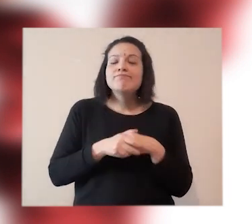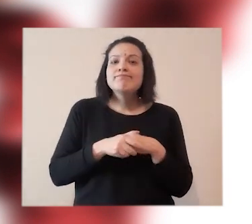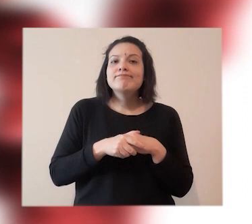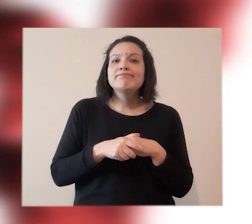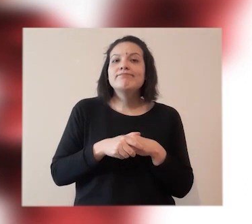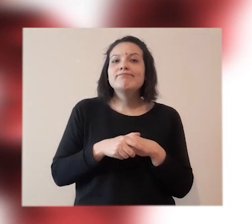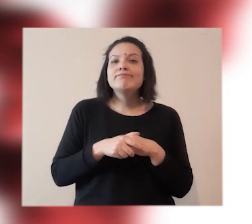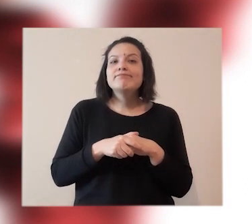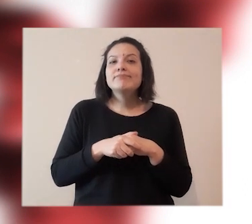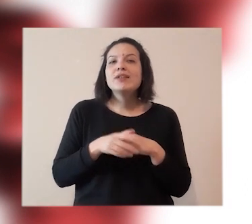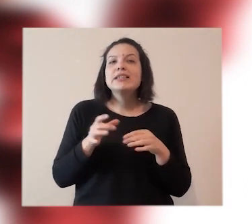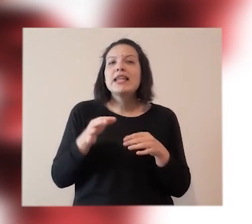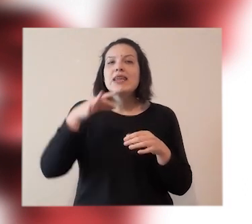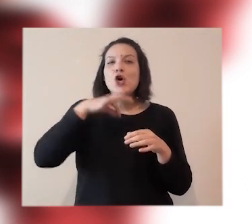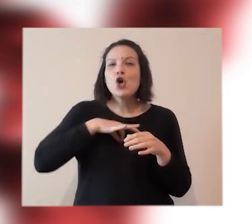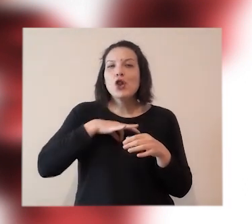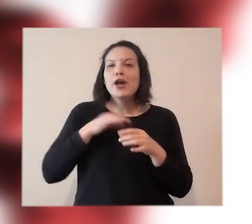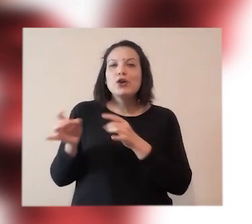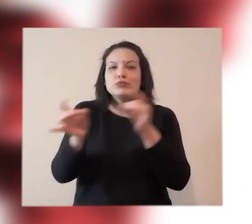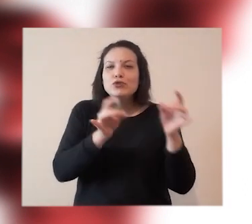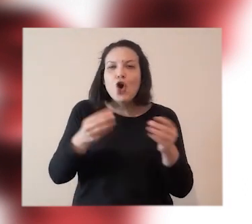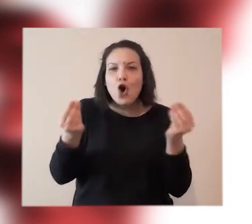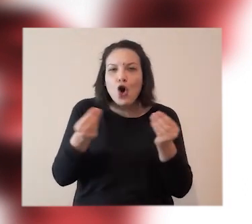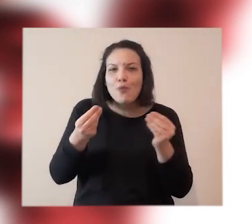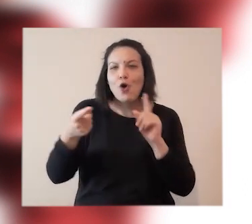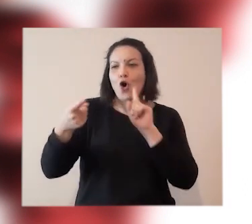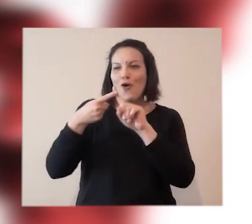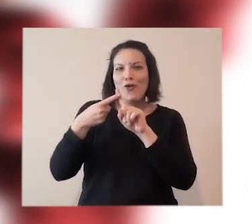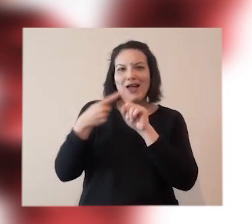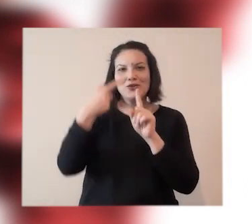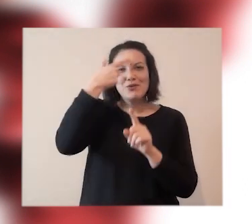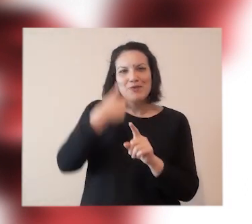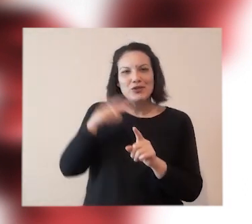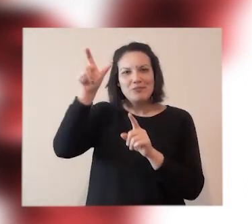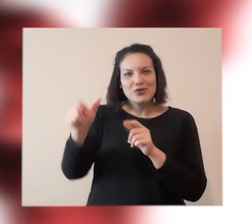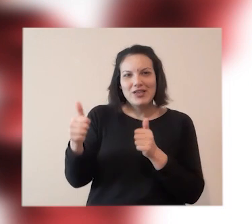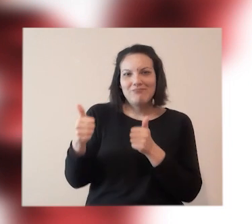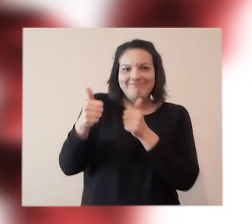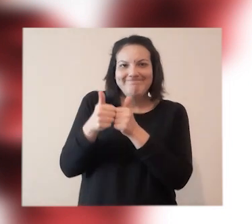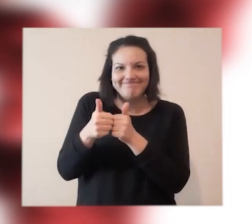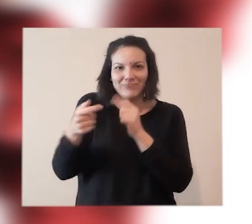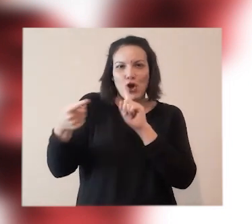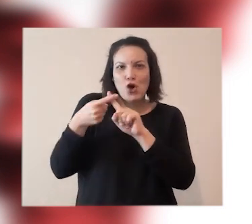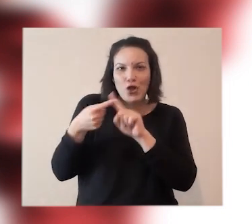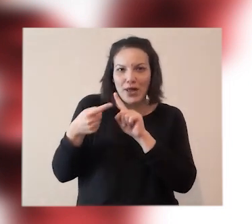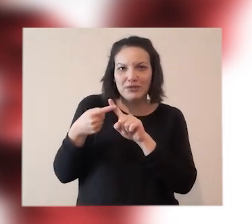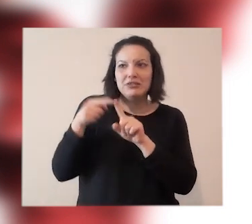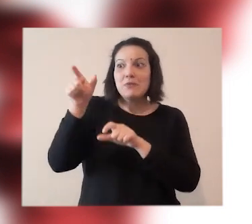básicamente el mecanismo de transmisión se refiere al contacto personal. Por supuesto, tener cercanía con